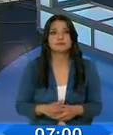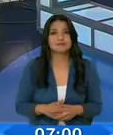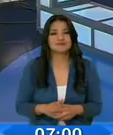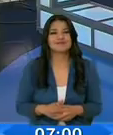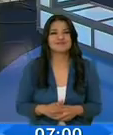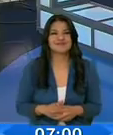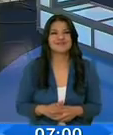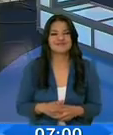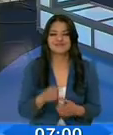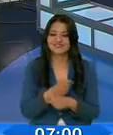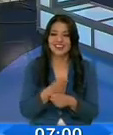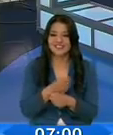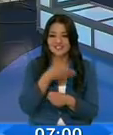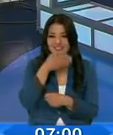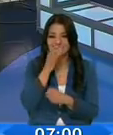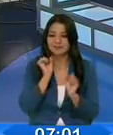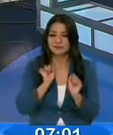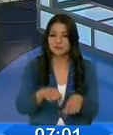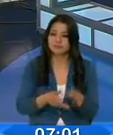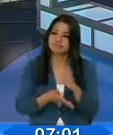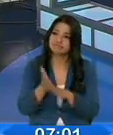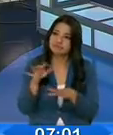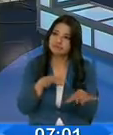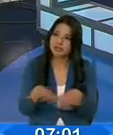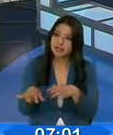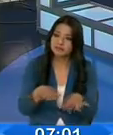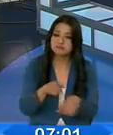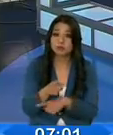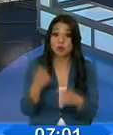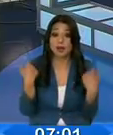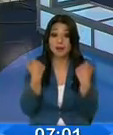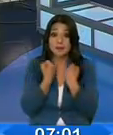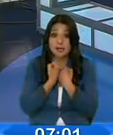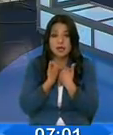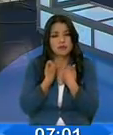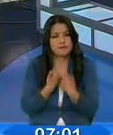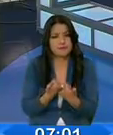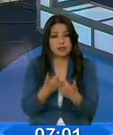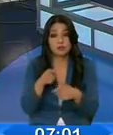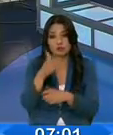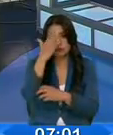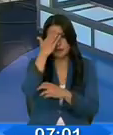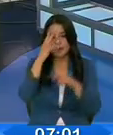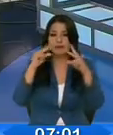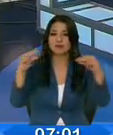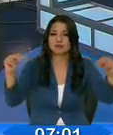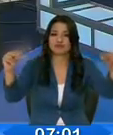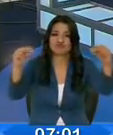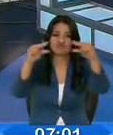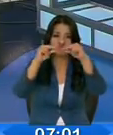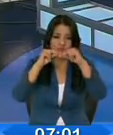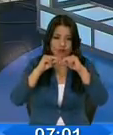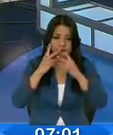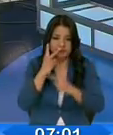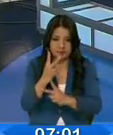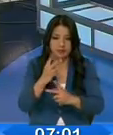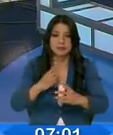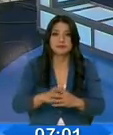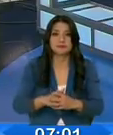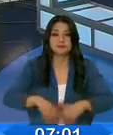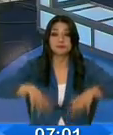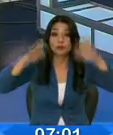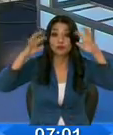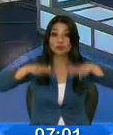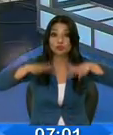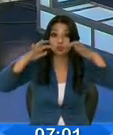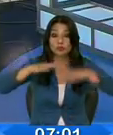nosotros. Un cafecito, salga, si va a hacerlo abrigadito, nublado, 40% lo que acaban de vernos, la posibilidad de lluvia en